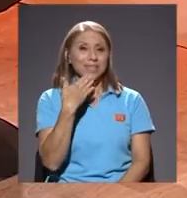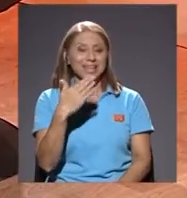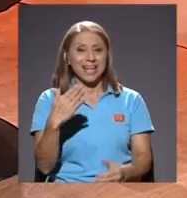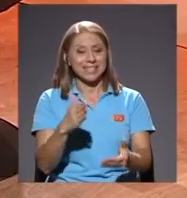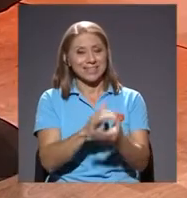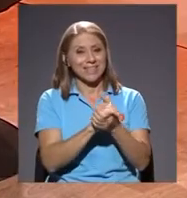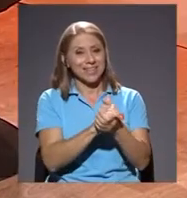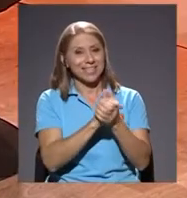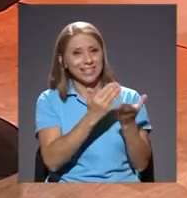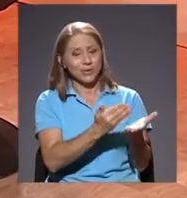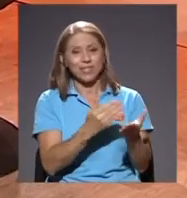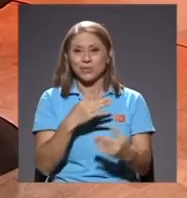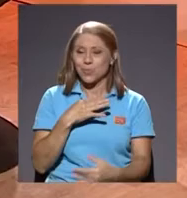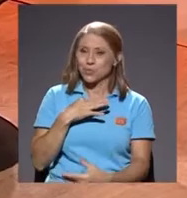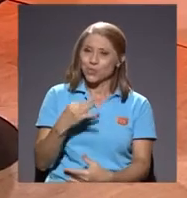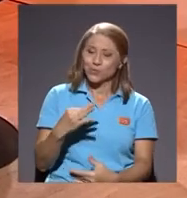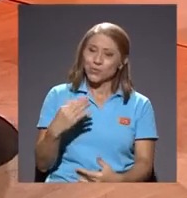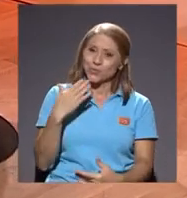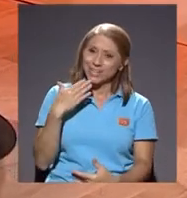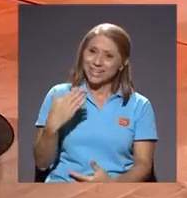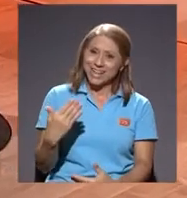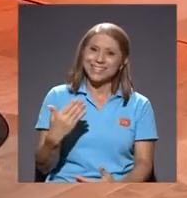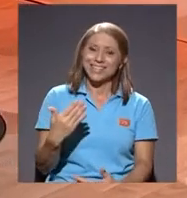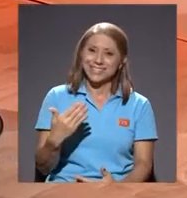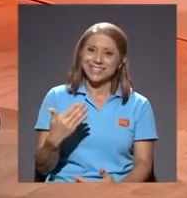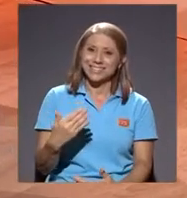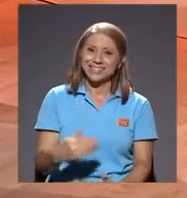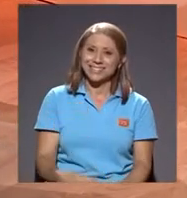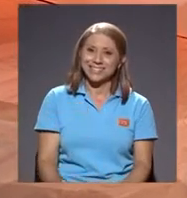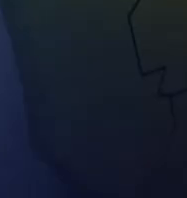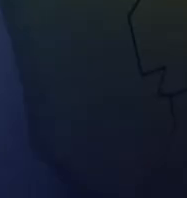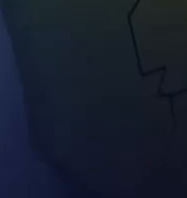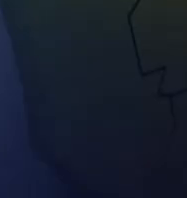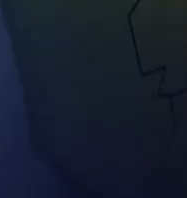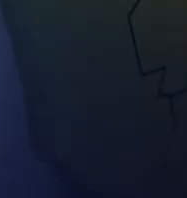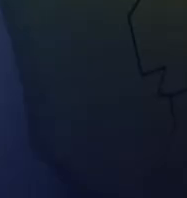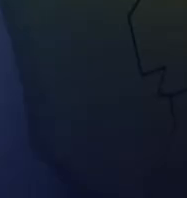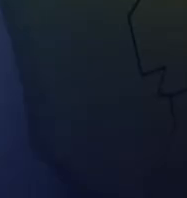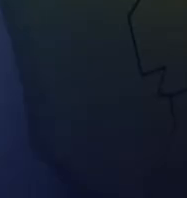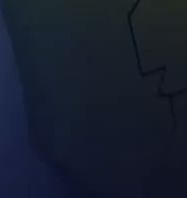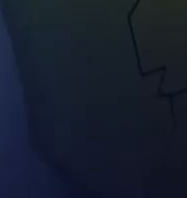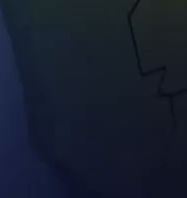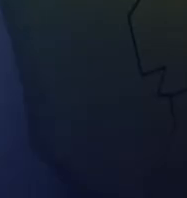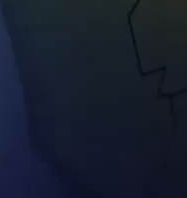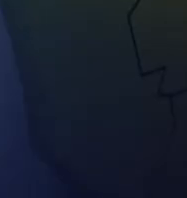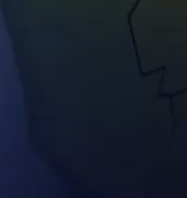felicitaciones de humor con mucho gusto y muchas gracias y no